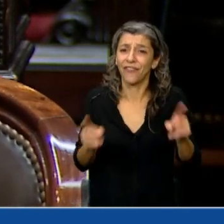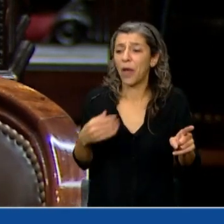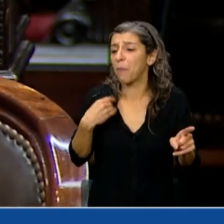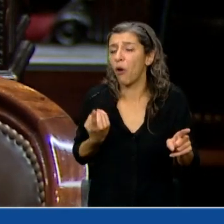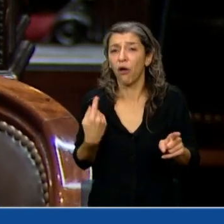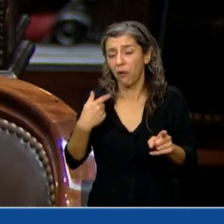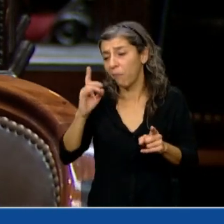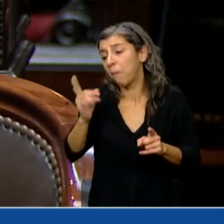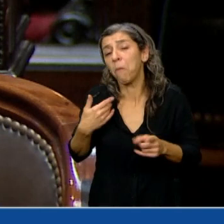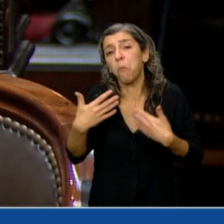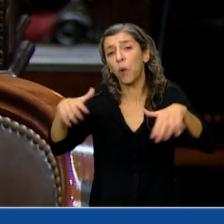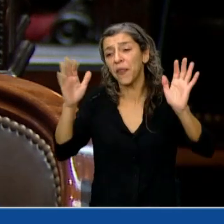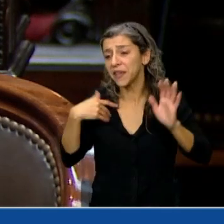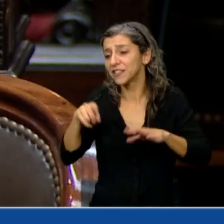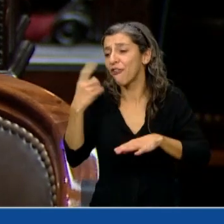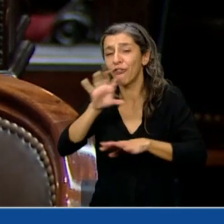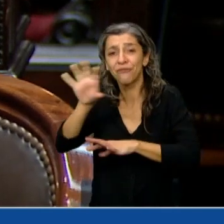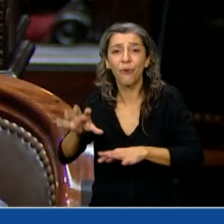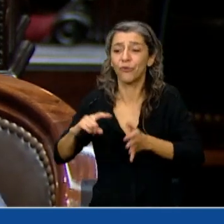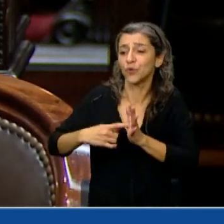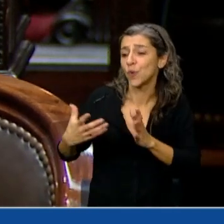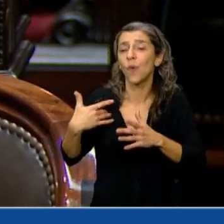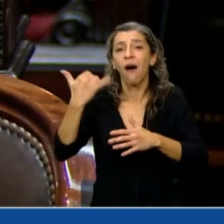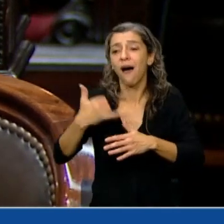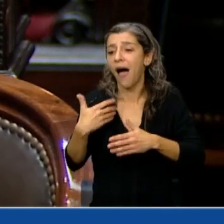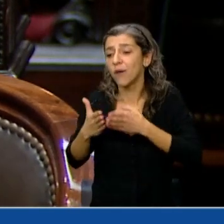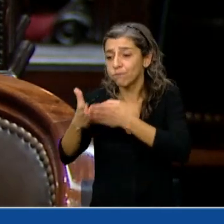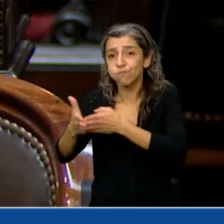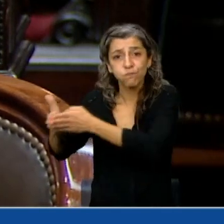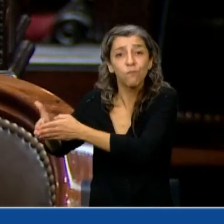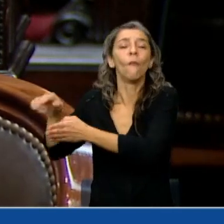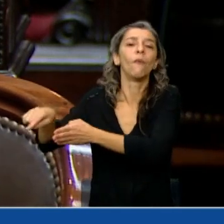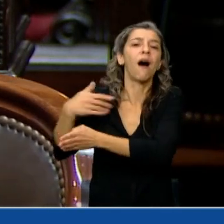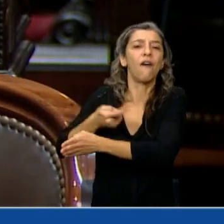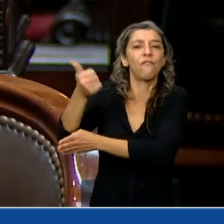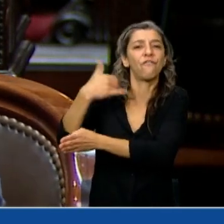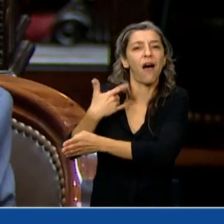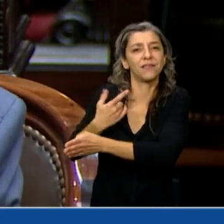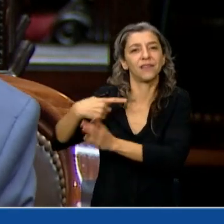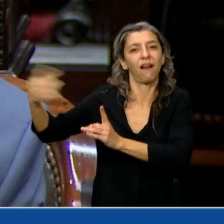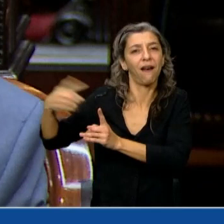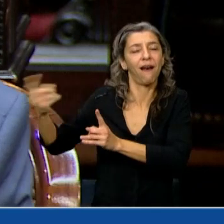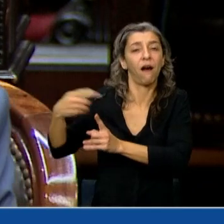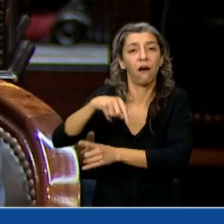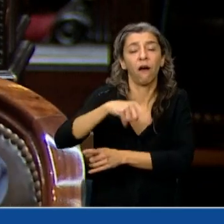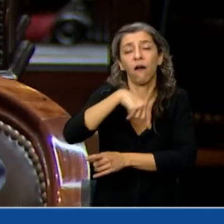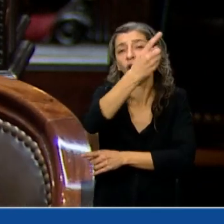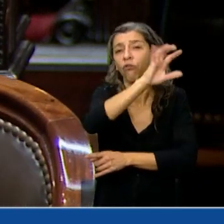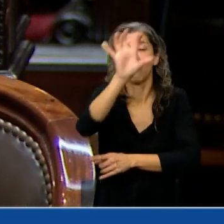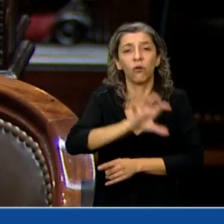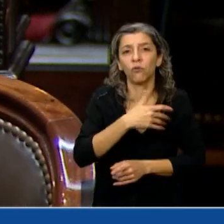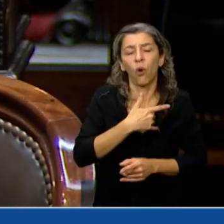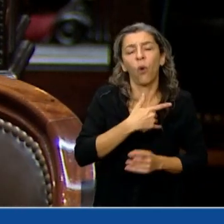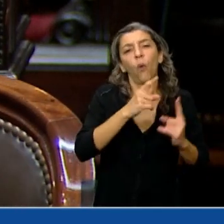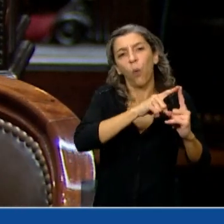eso necesitamos pensar en esa Argentina federal y en esas reformas para todos los sectores. Voy cerrando, presidente. En el